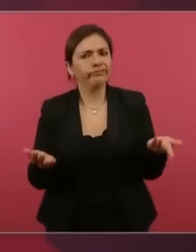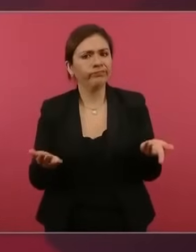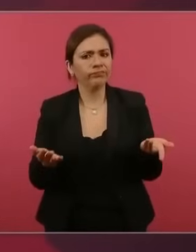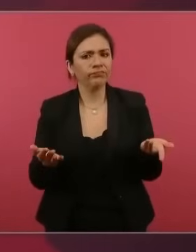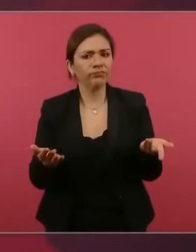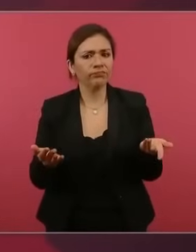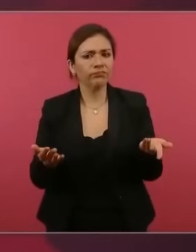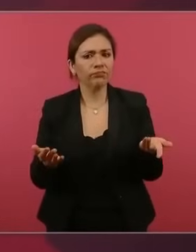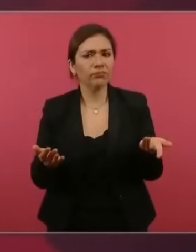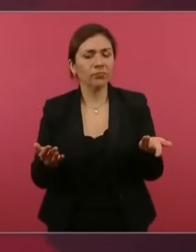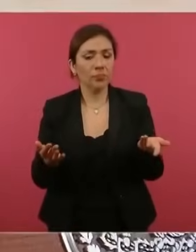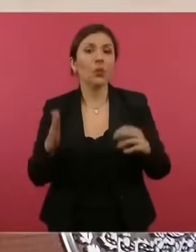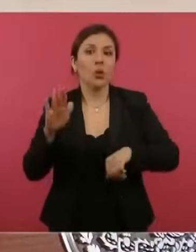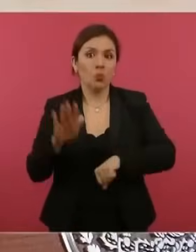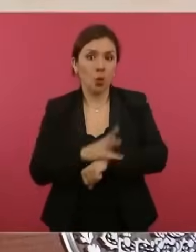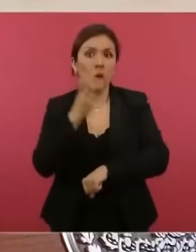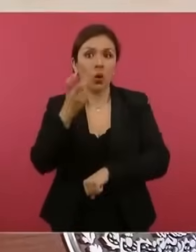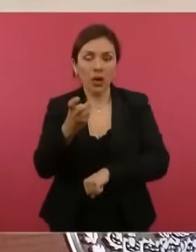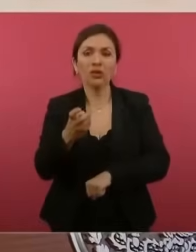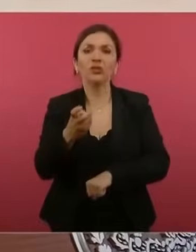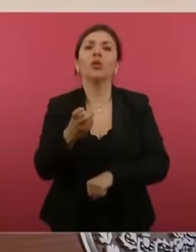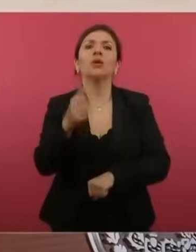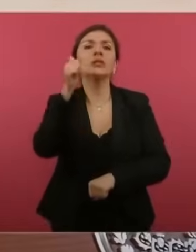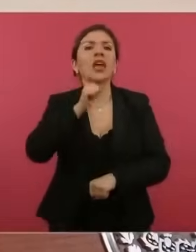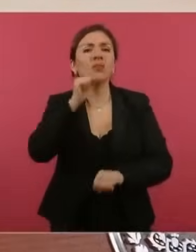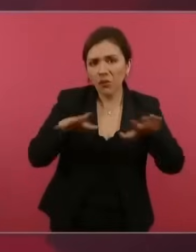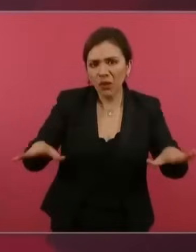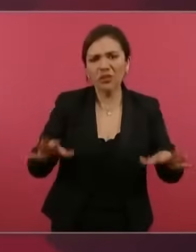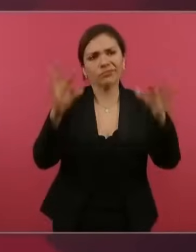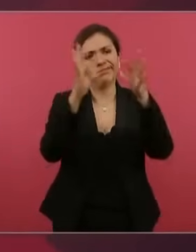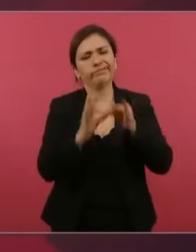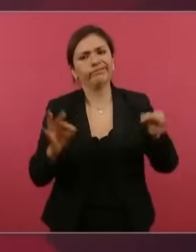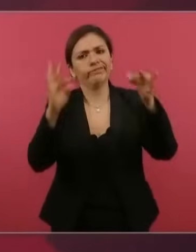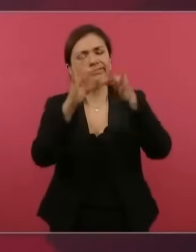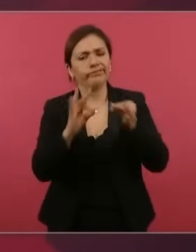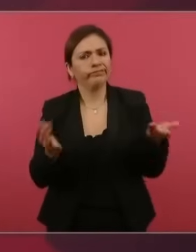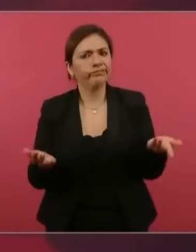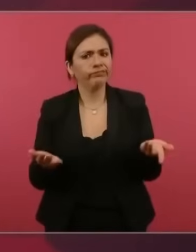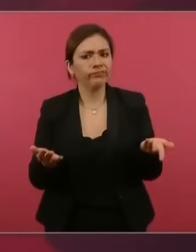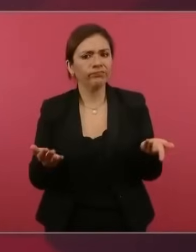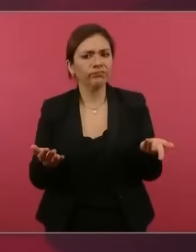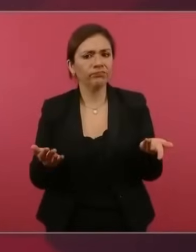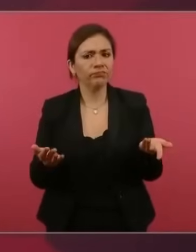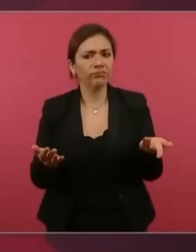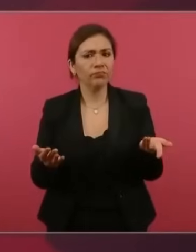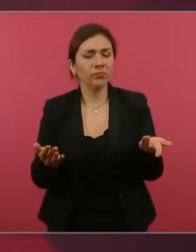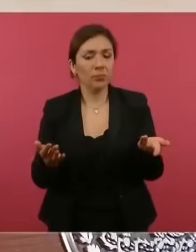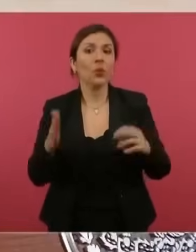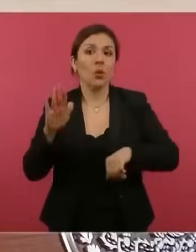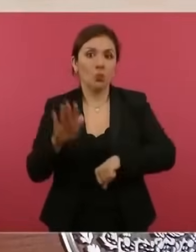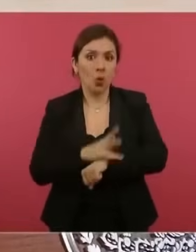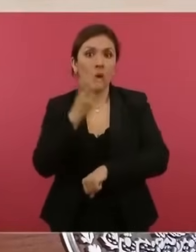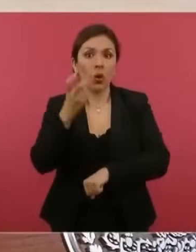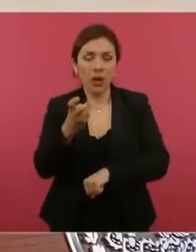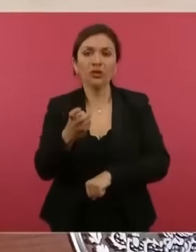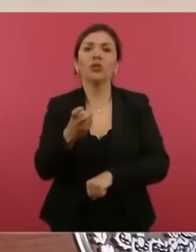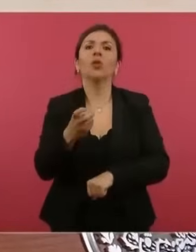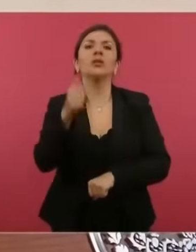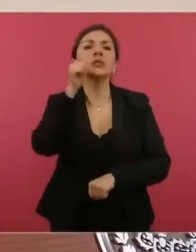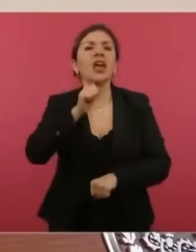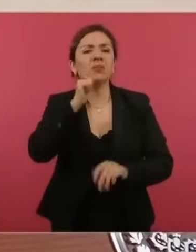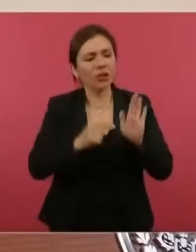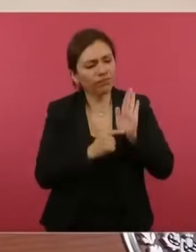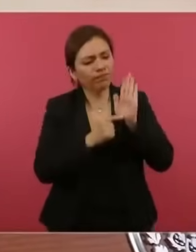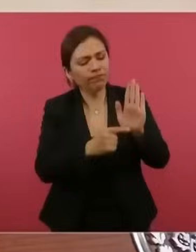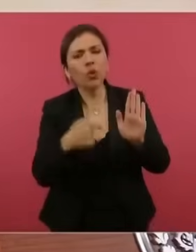Pues por eso se dan a conocer los bienes que uno tiene, pues por eso se dan a conocer los bienes que uno tiene.